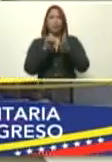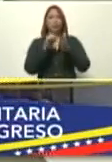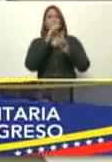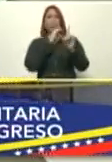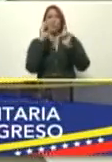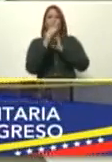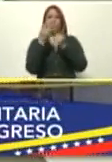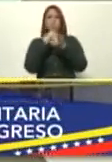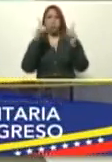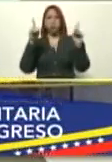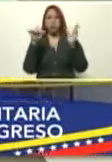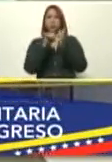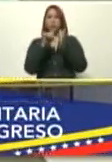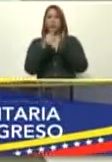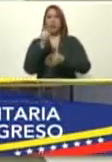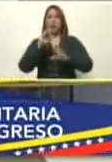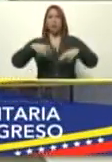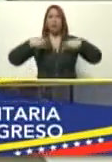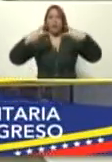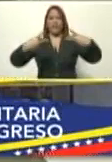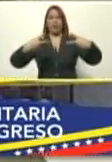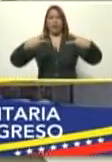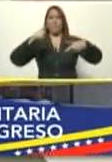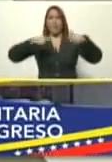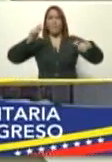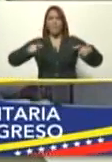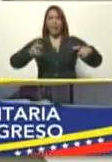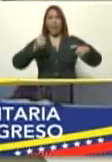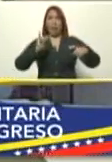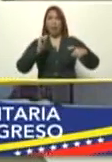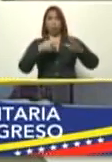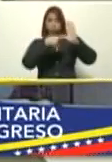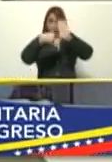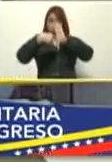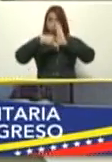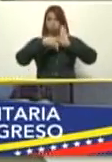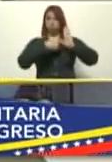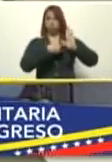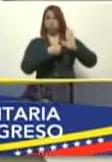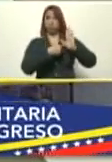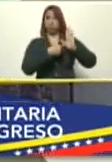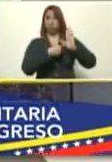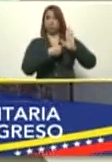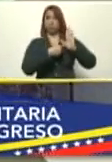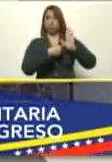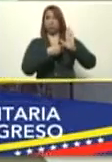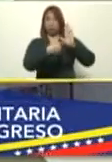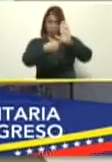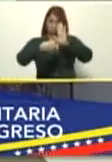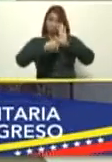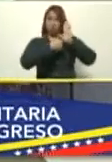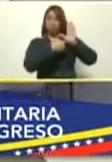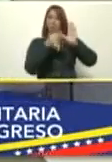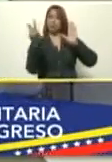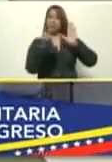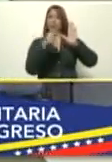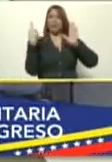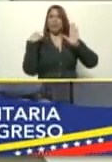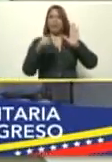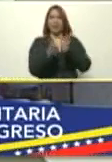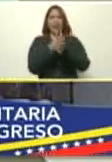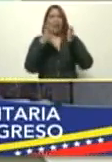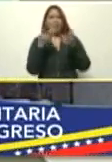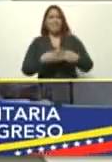democrática, donde hay una nueva civilización, ahí se demuestra, pues. Se demuestra que Venezuela tiene grandes